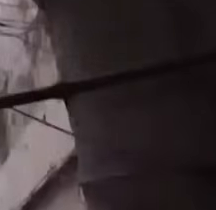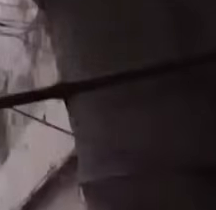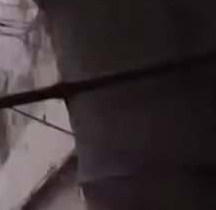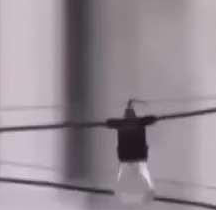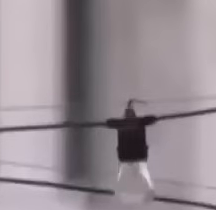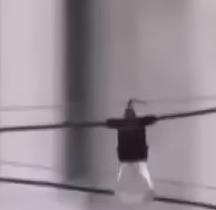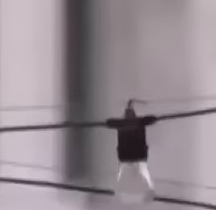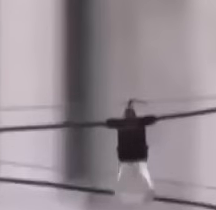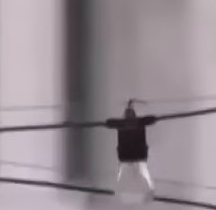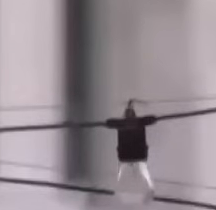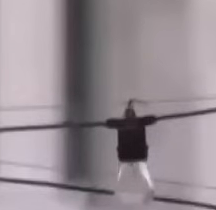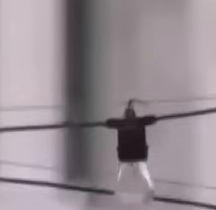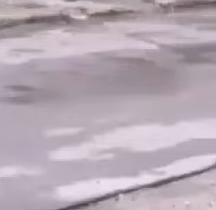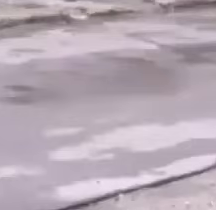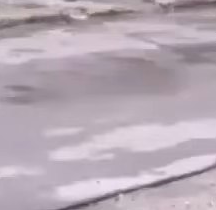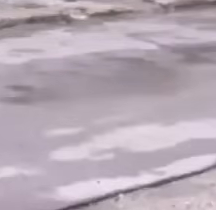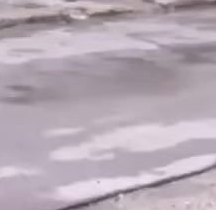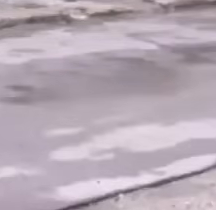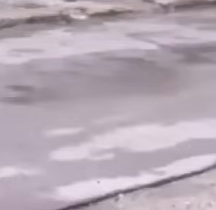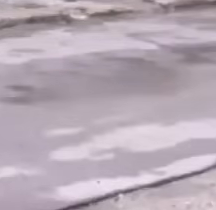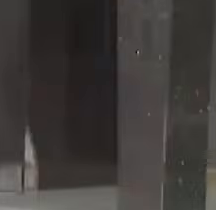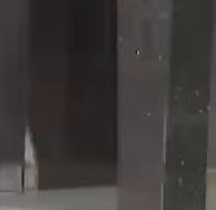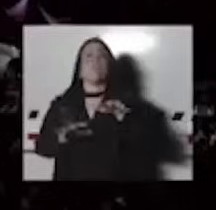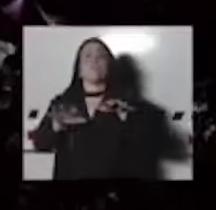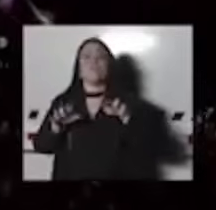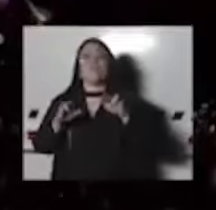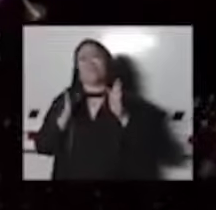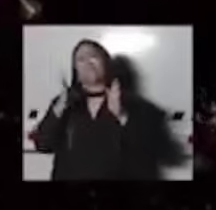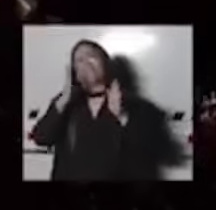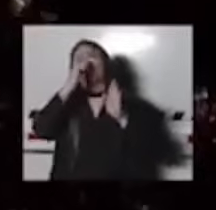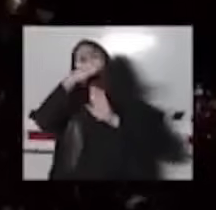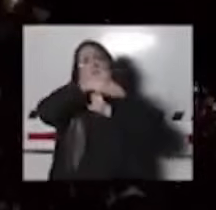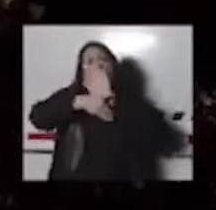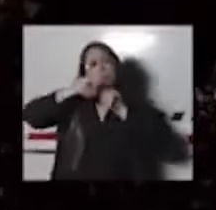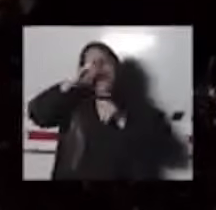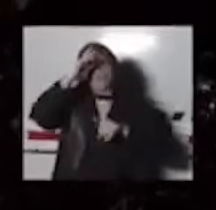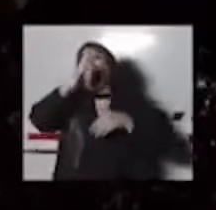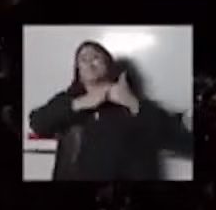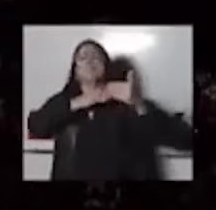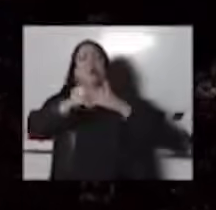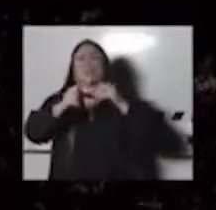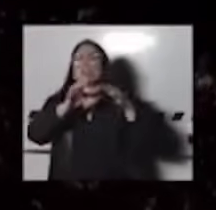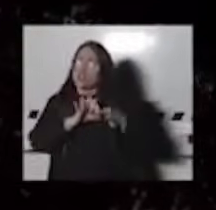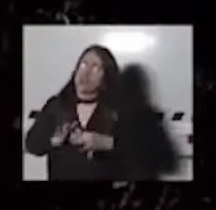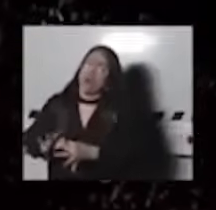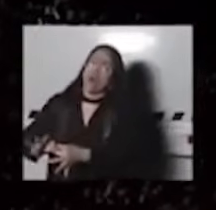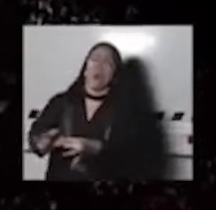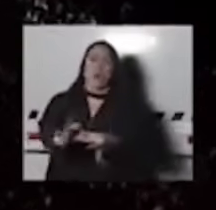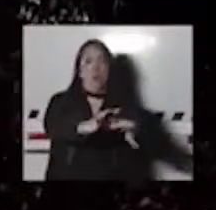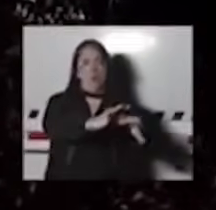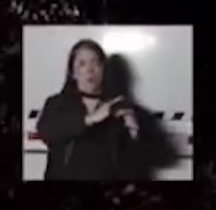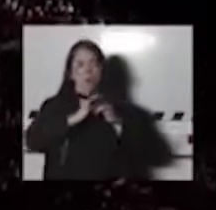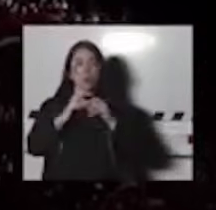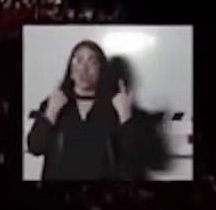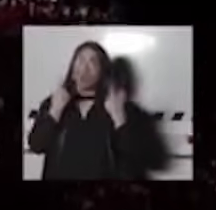cubano de su mala gestión del Caribe nos vamos ahora al río de la plata al paisito porque mañana domingo se celebran elecciones en Uruguay